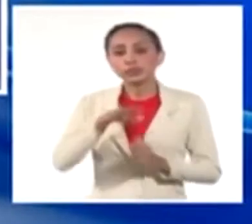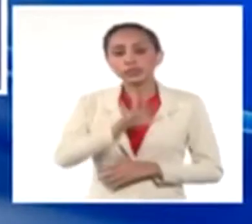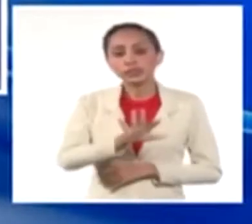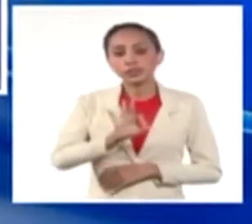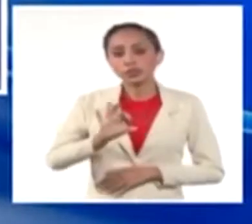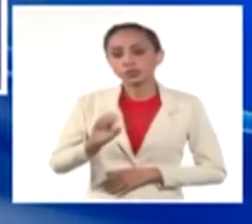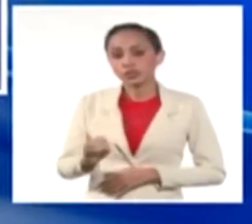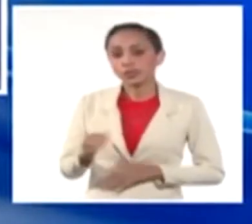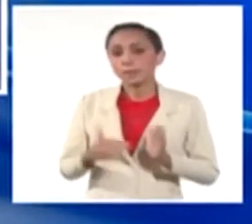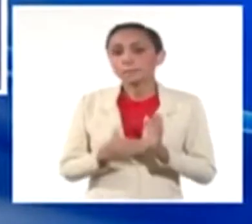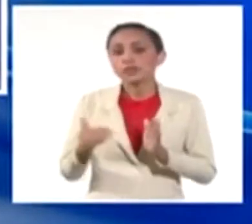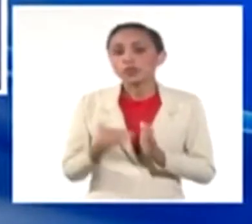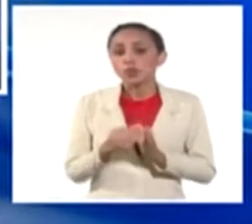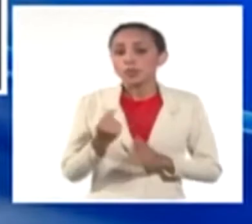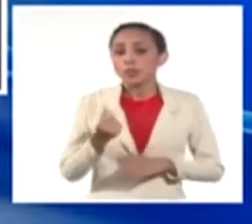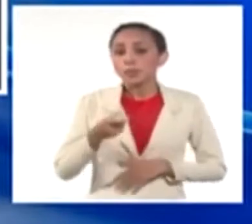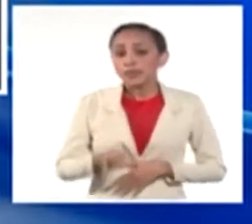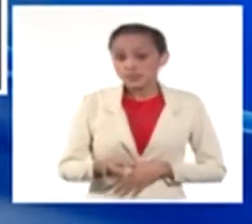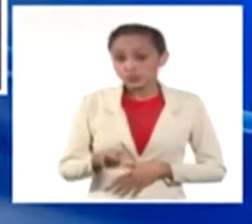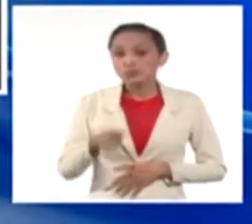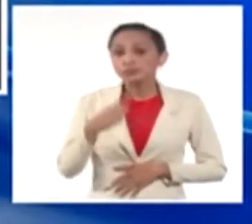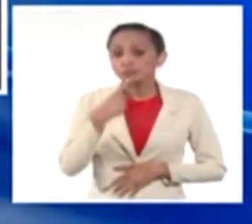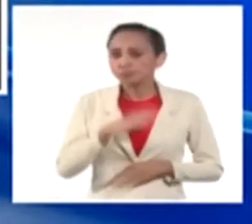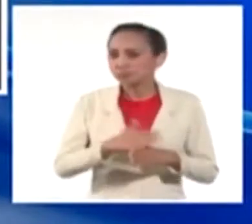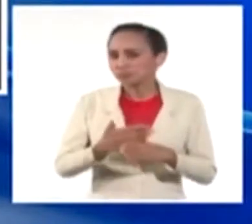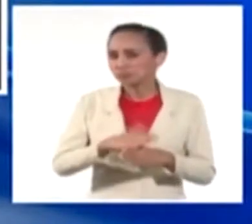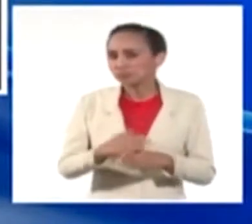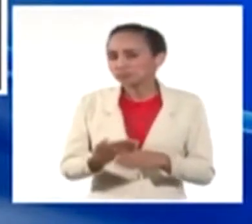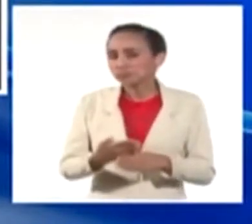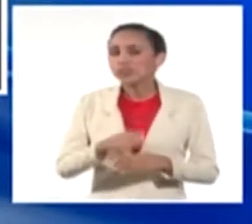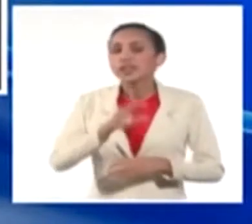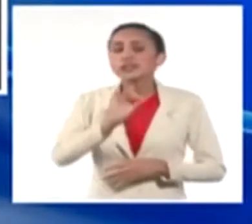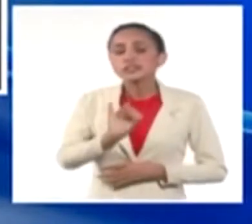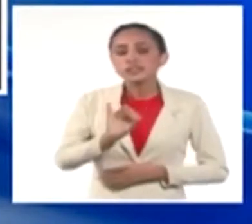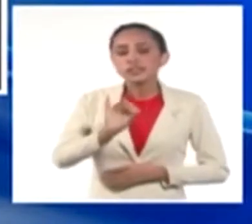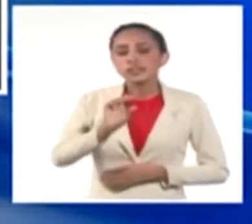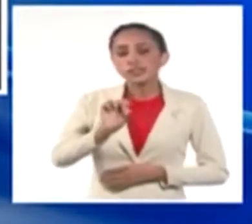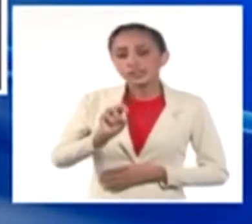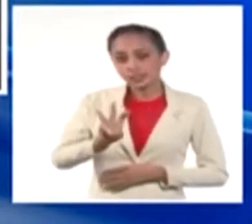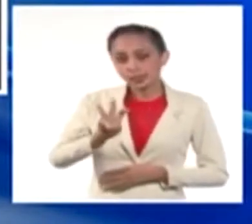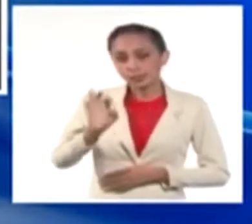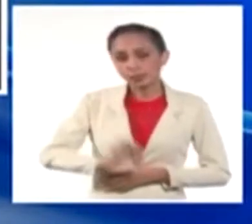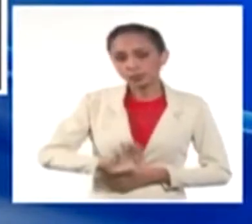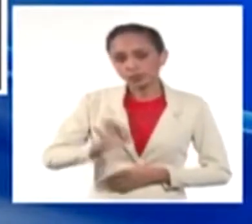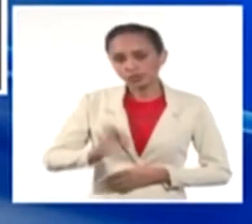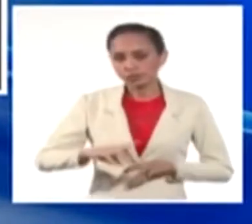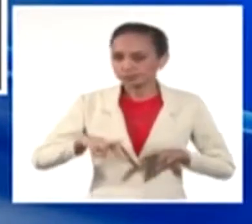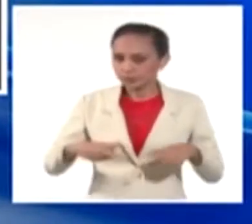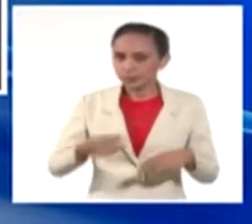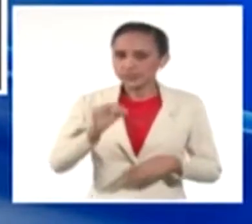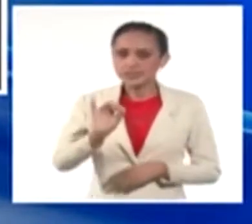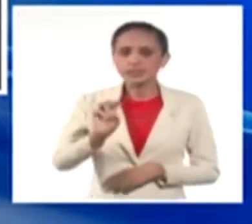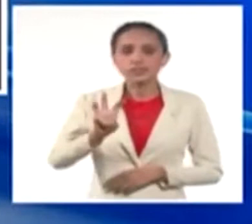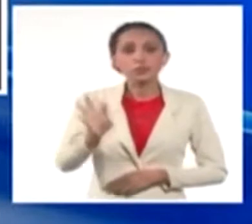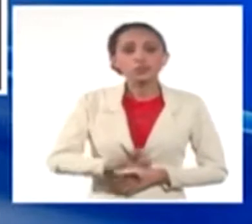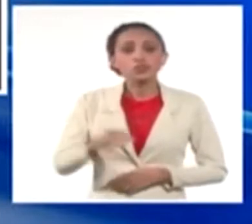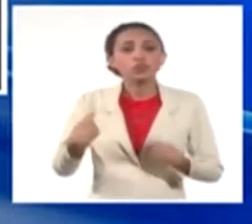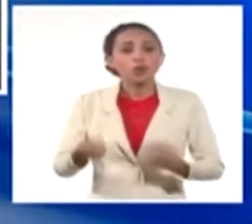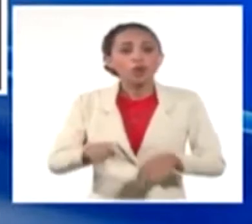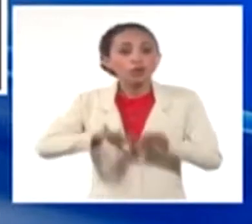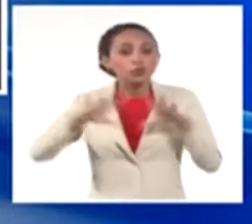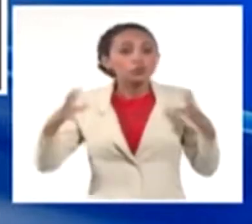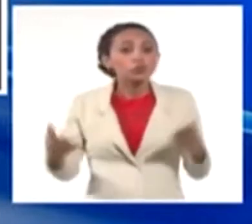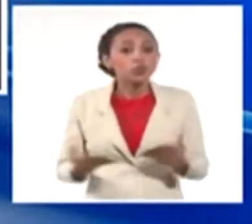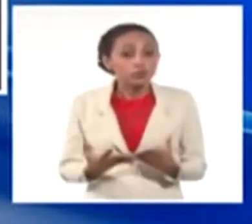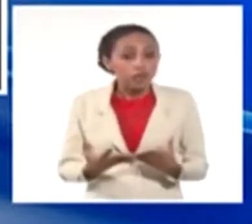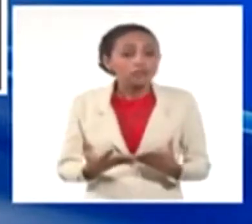224.580 millones de pesos, que representan el 73% de los gastos totales,